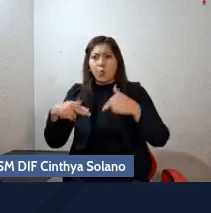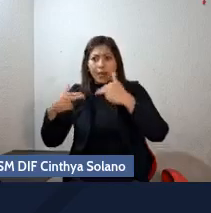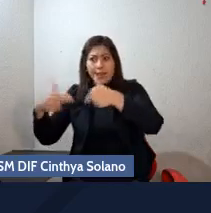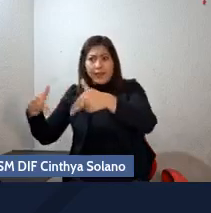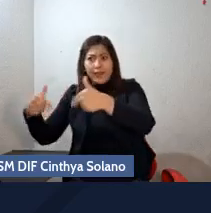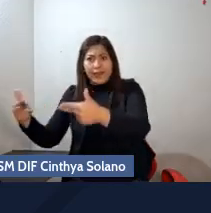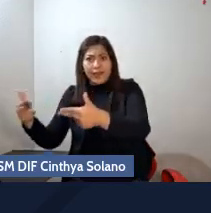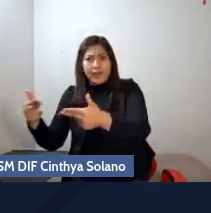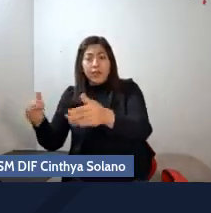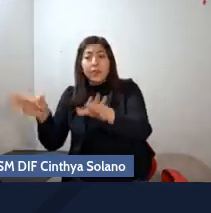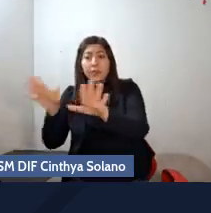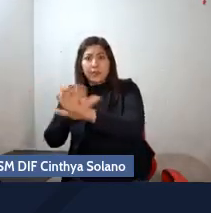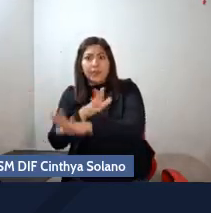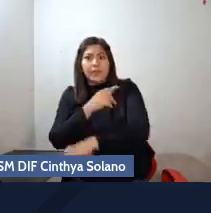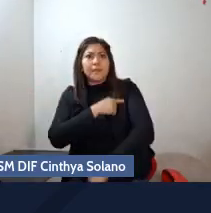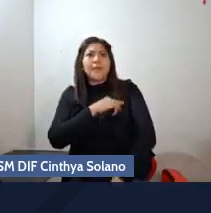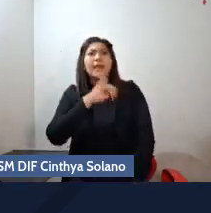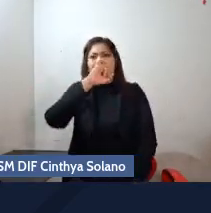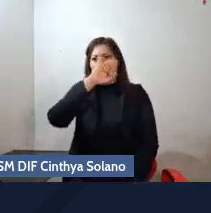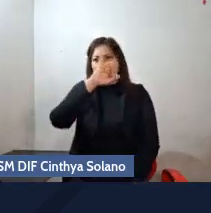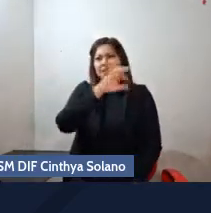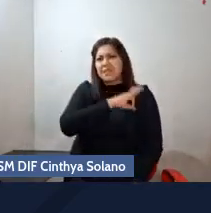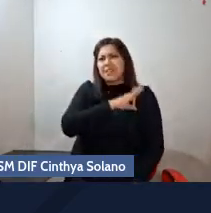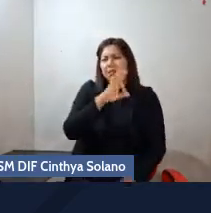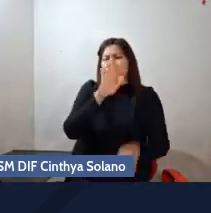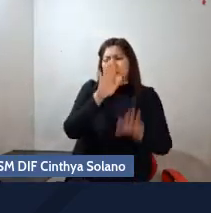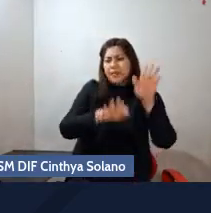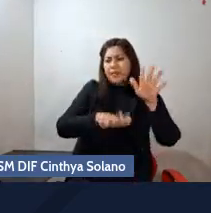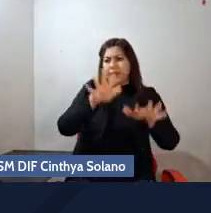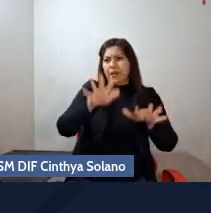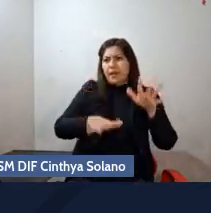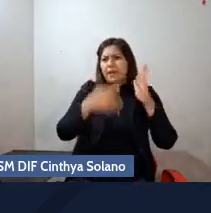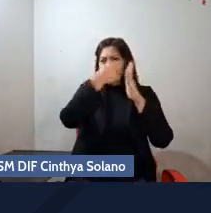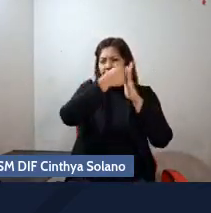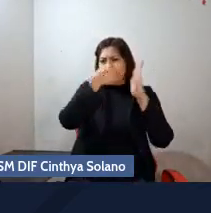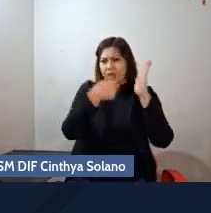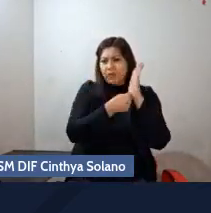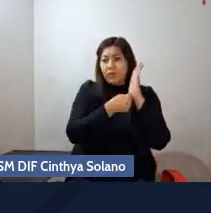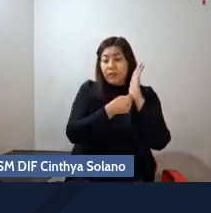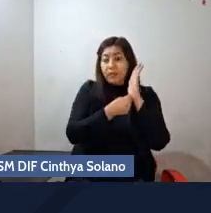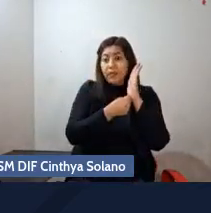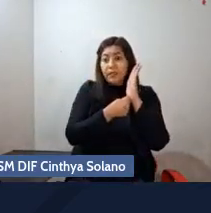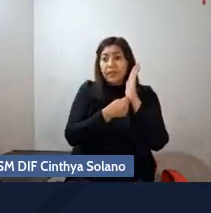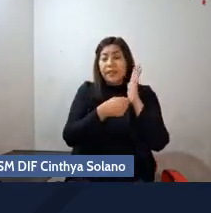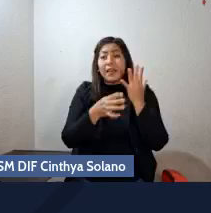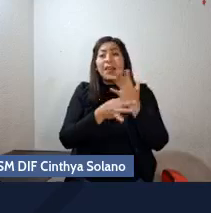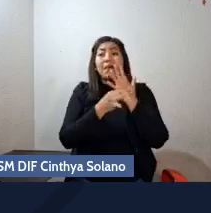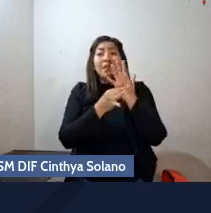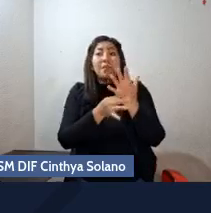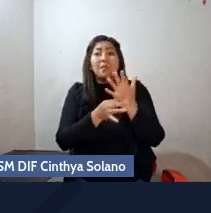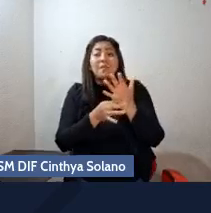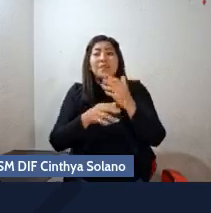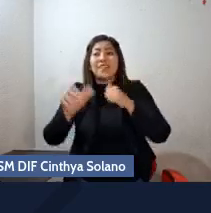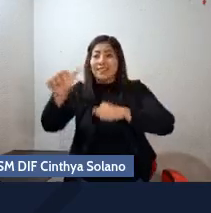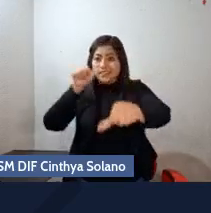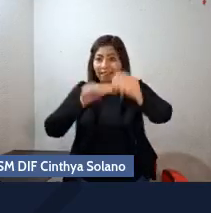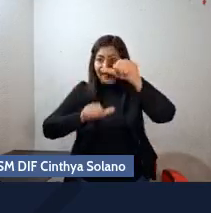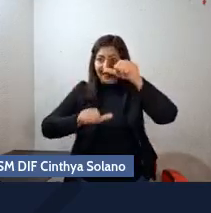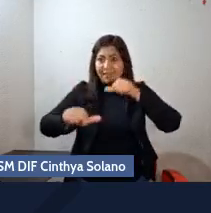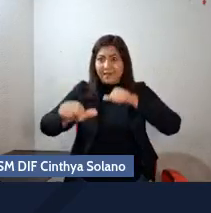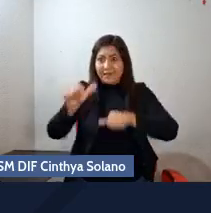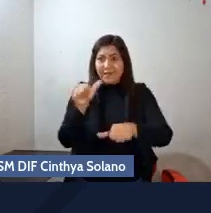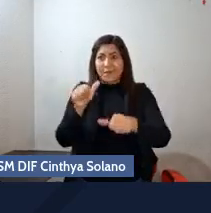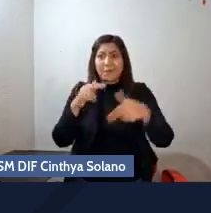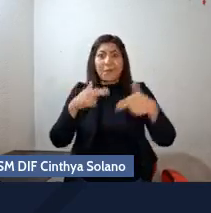ser, porque a veces también dentro de los testamentos se señalan herederos sustitutos, pero sí, si